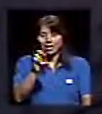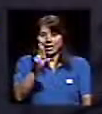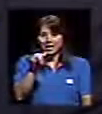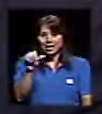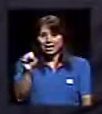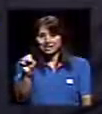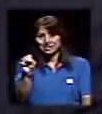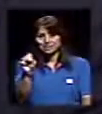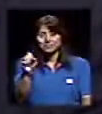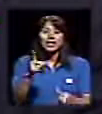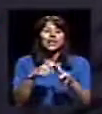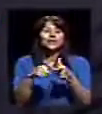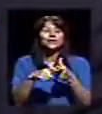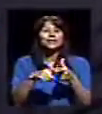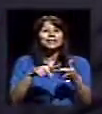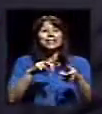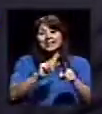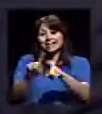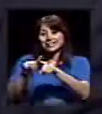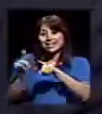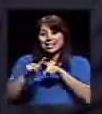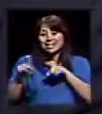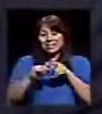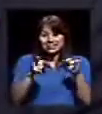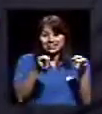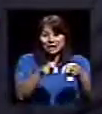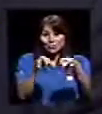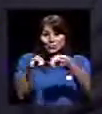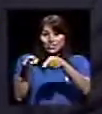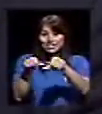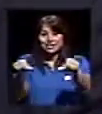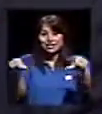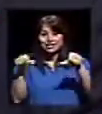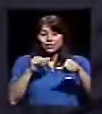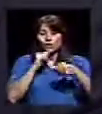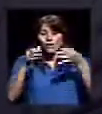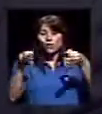en distintas circunstancias del sector informal, y básicamente